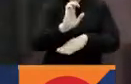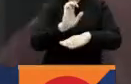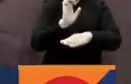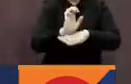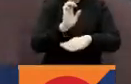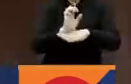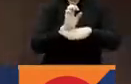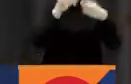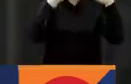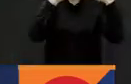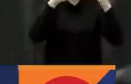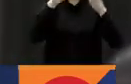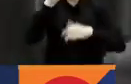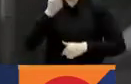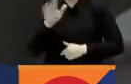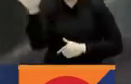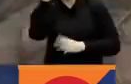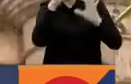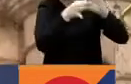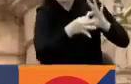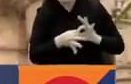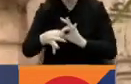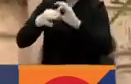a la revitalización de la economía.